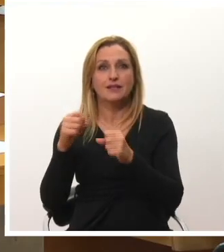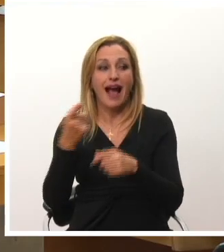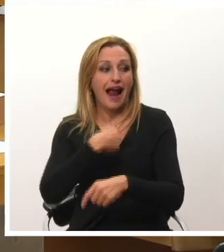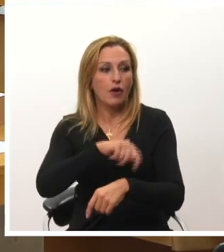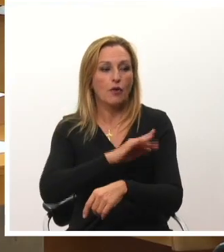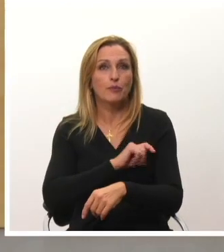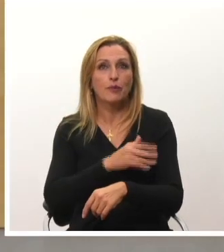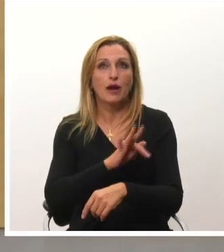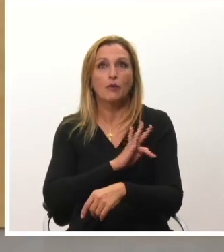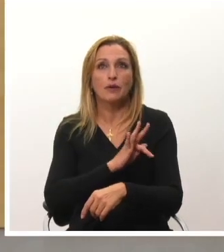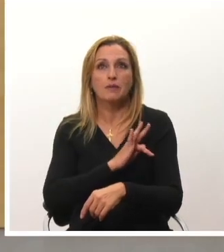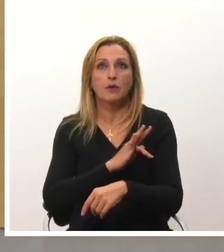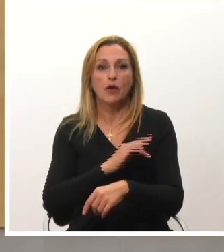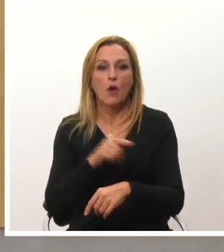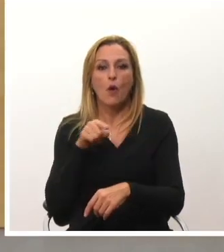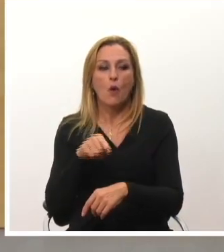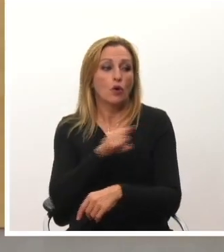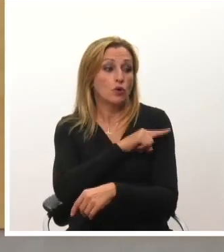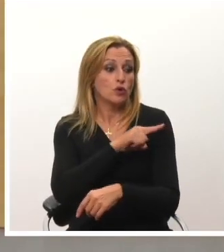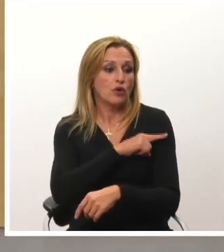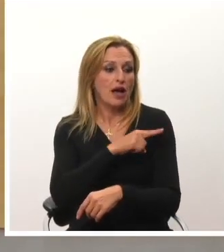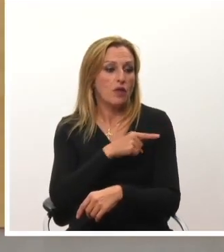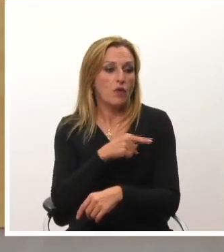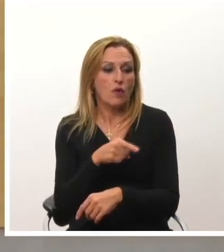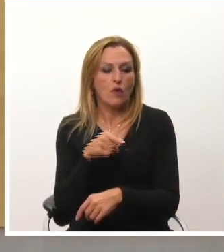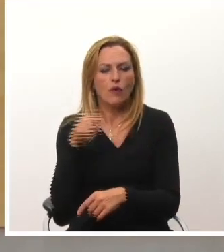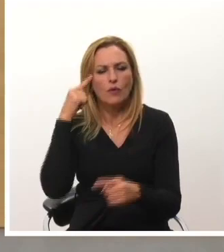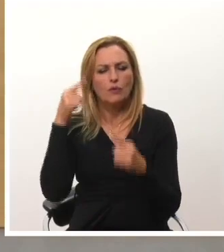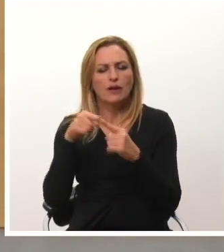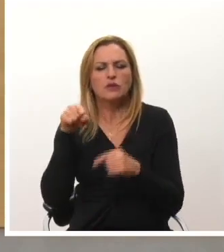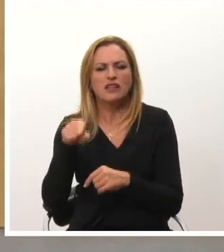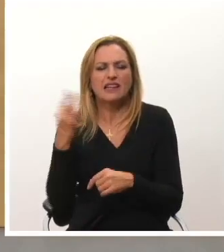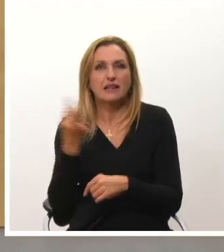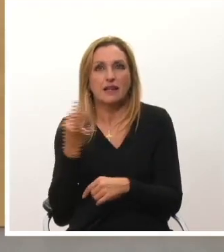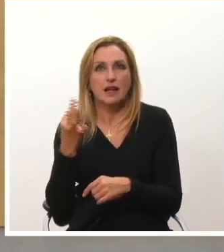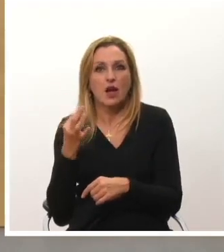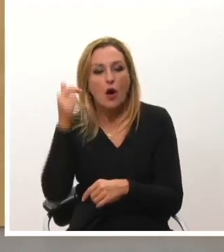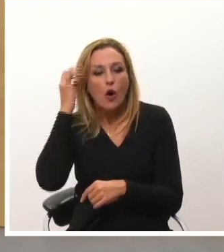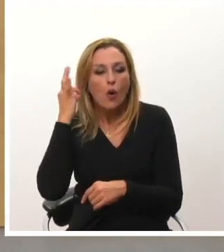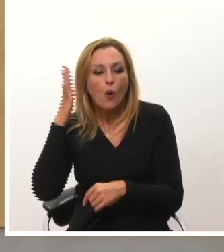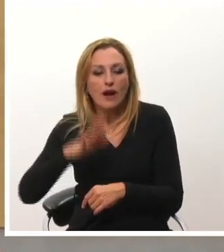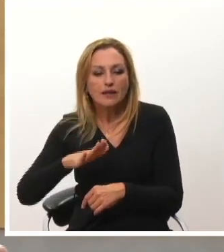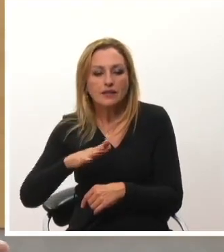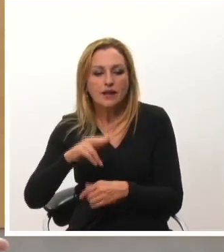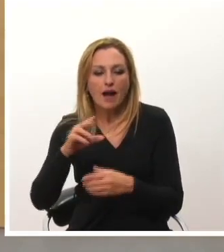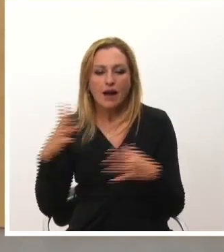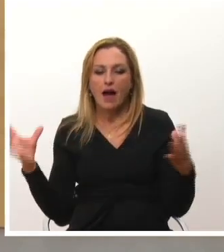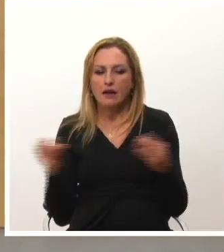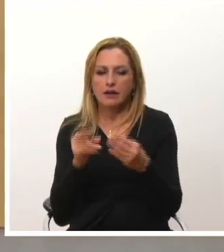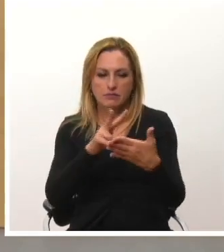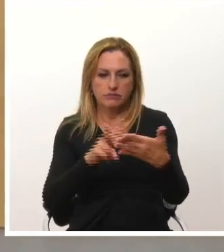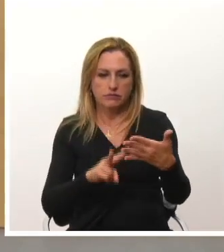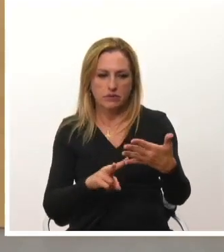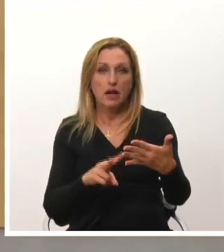un soldado español para ti la una de las la niña una de las la ganadora de ese premio leyó la redacción aplaudimos todos